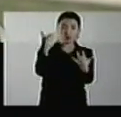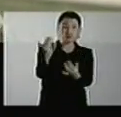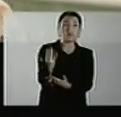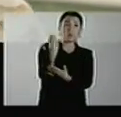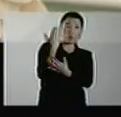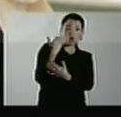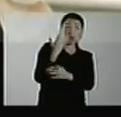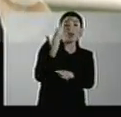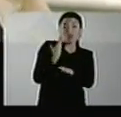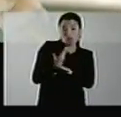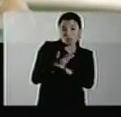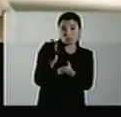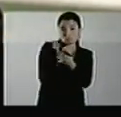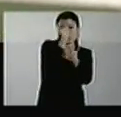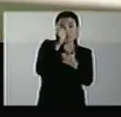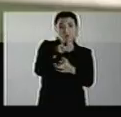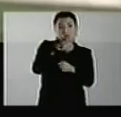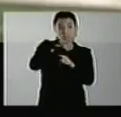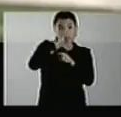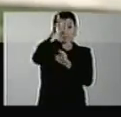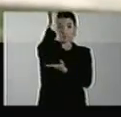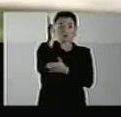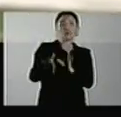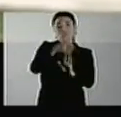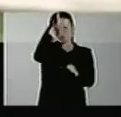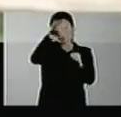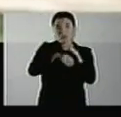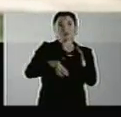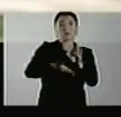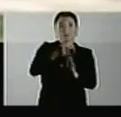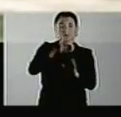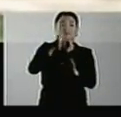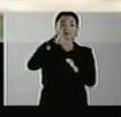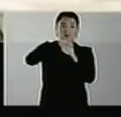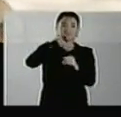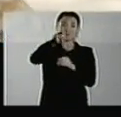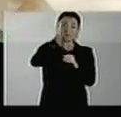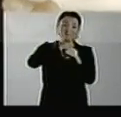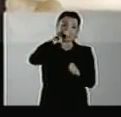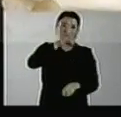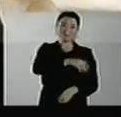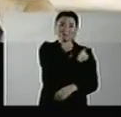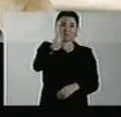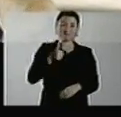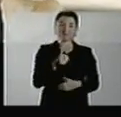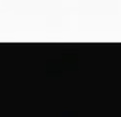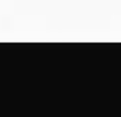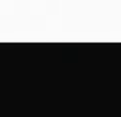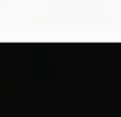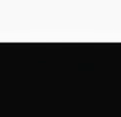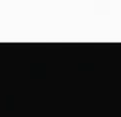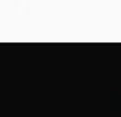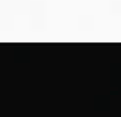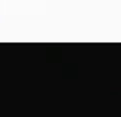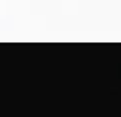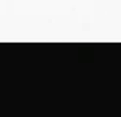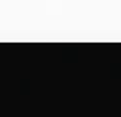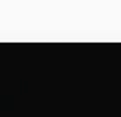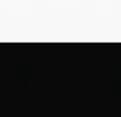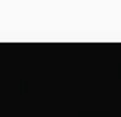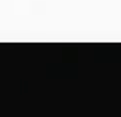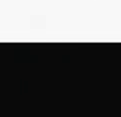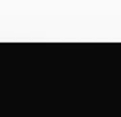para lograrlo. Así que este 15 de diciembre, anda a votar. Vota por ti, vota por el Chile de todos.